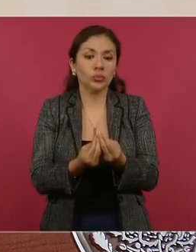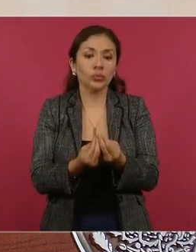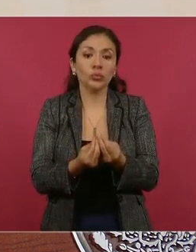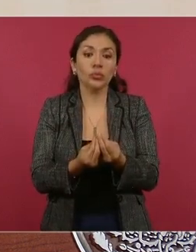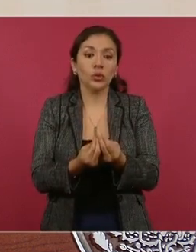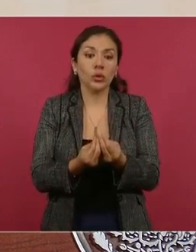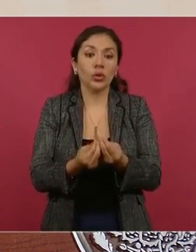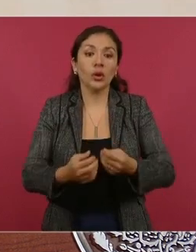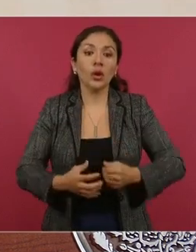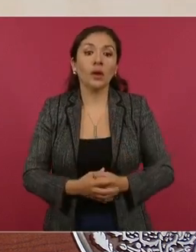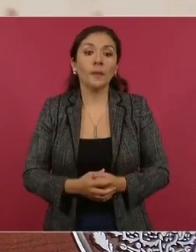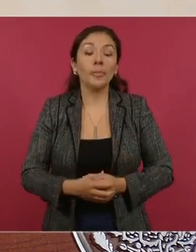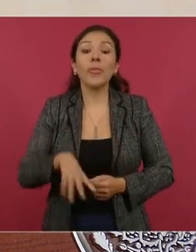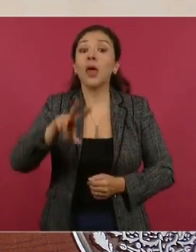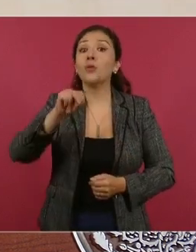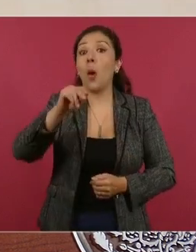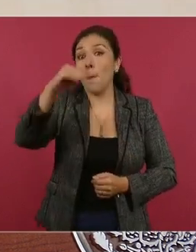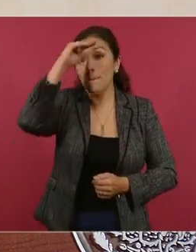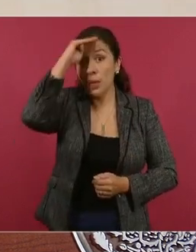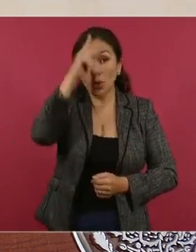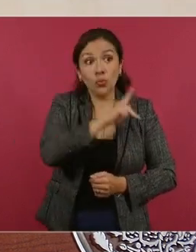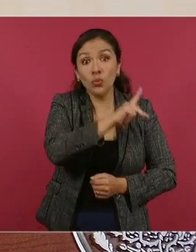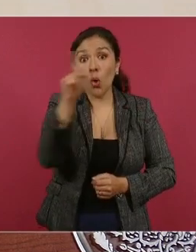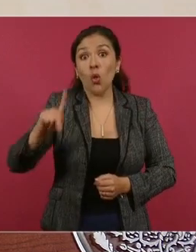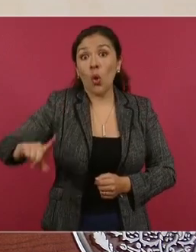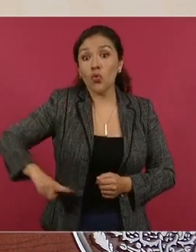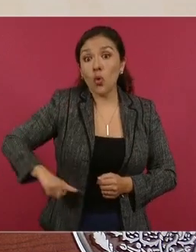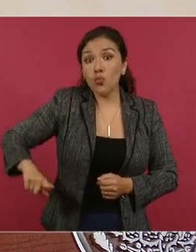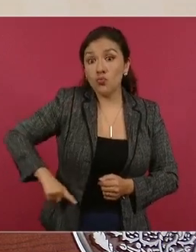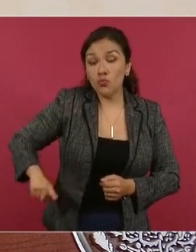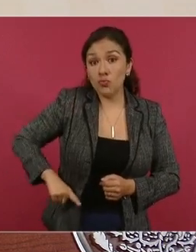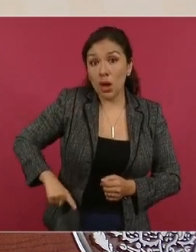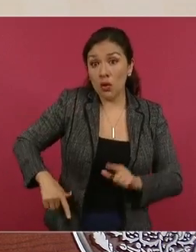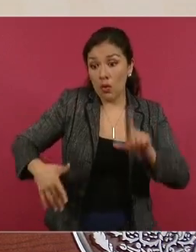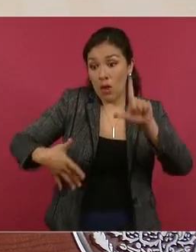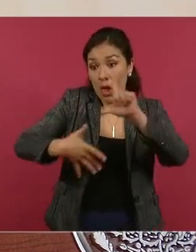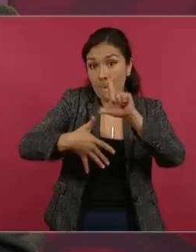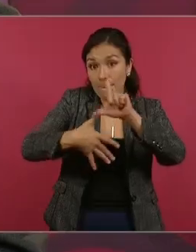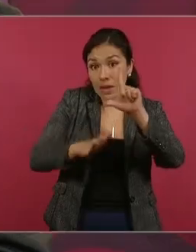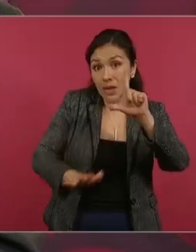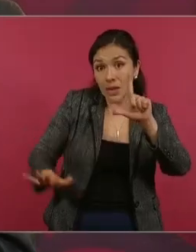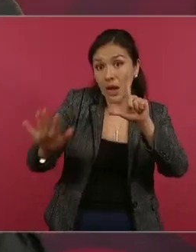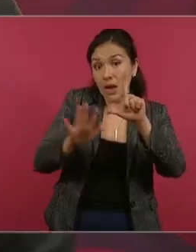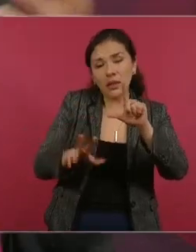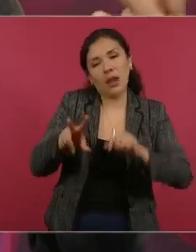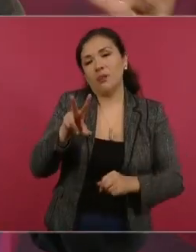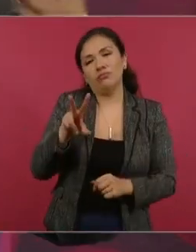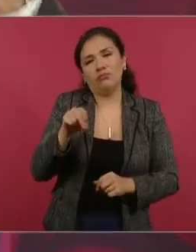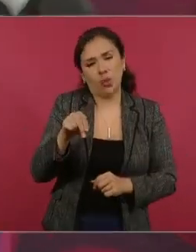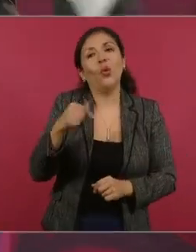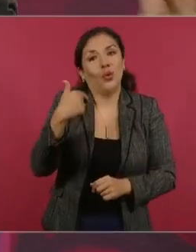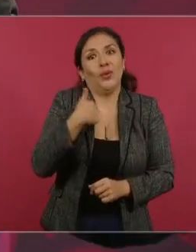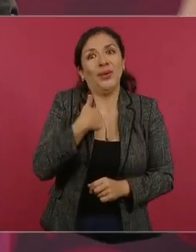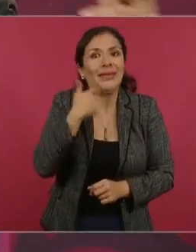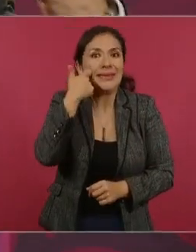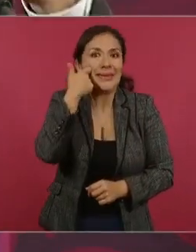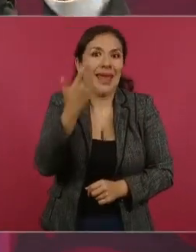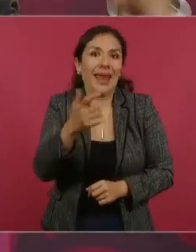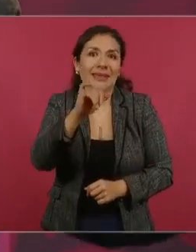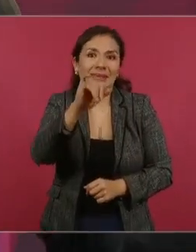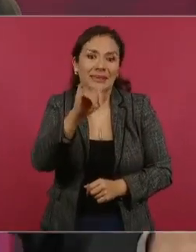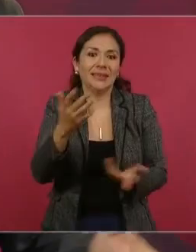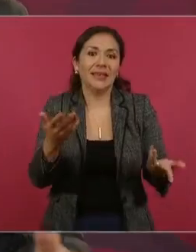es de todos los gobiernos de América Latina. Quisiéramos nosotros, pues,